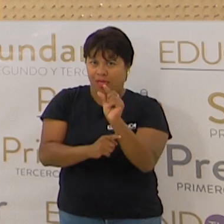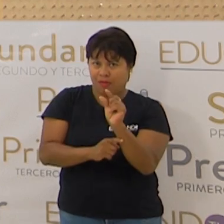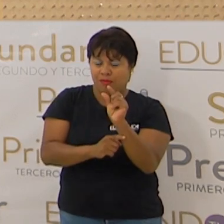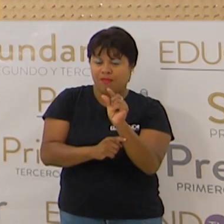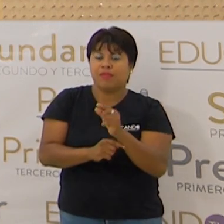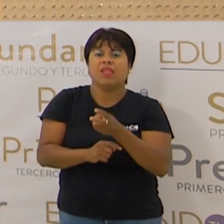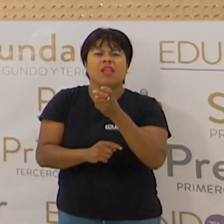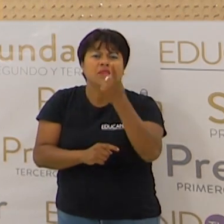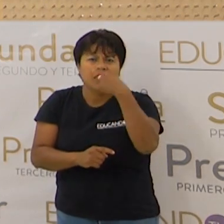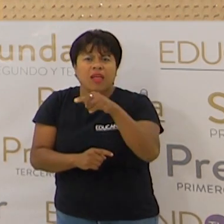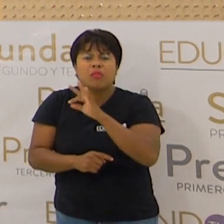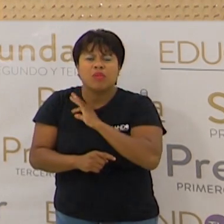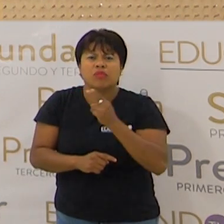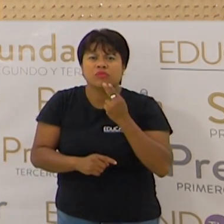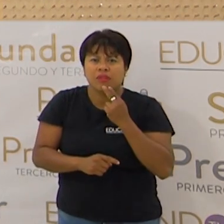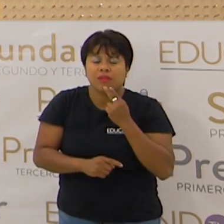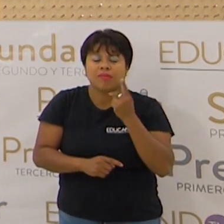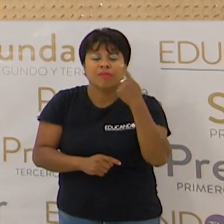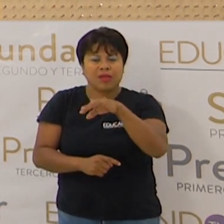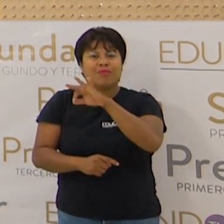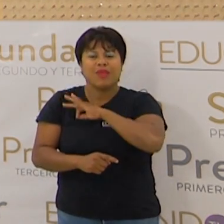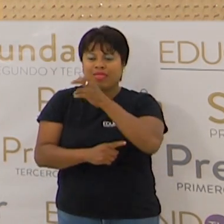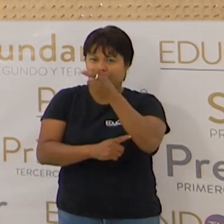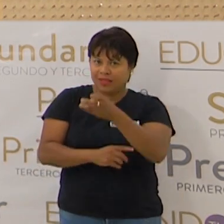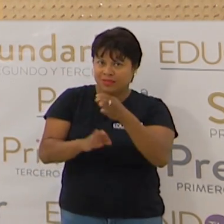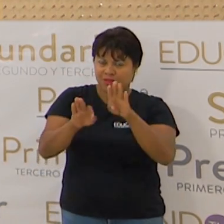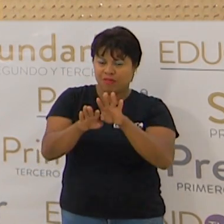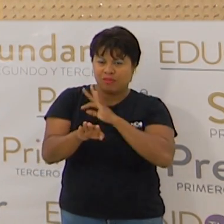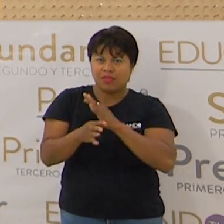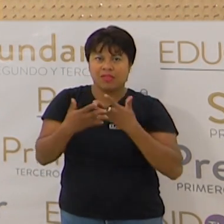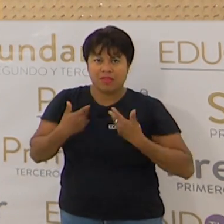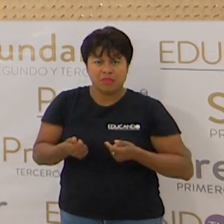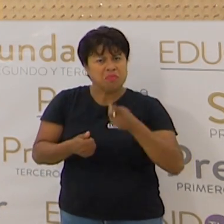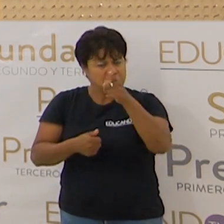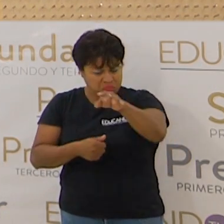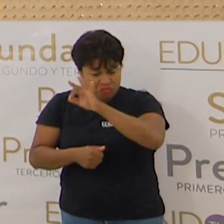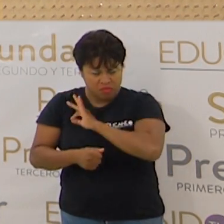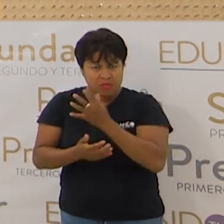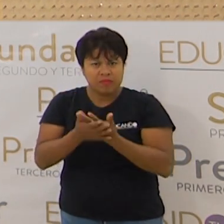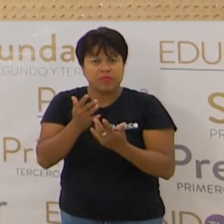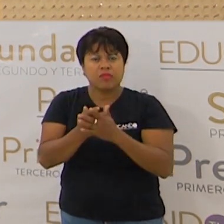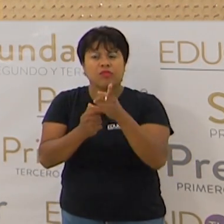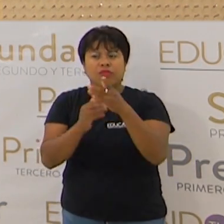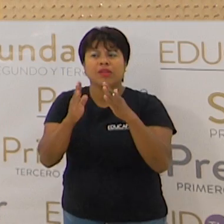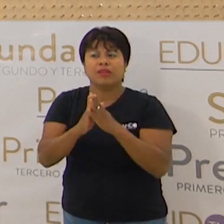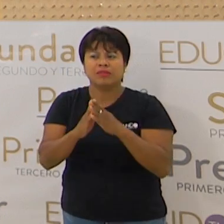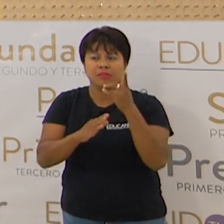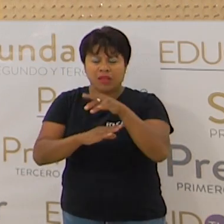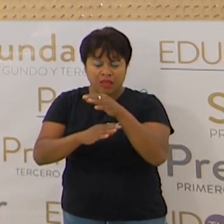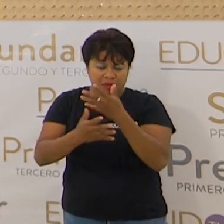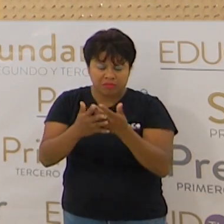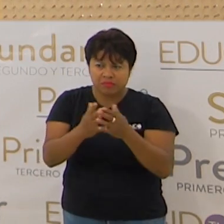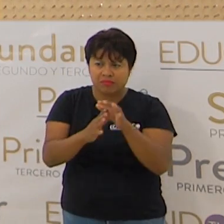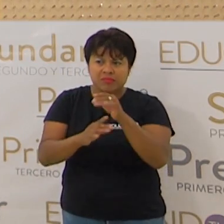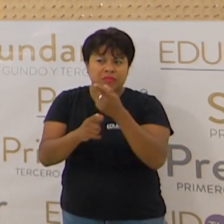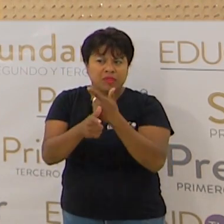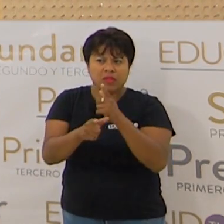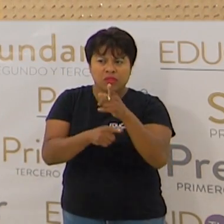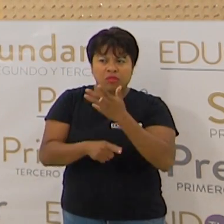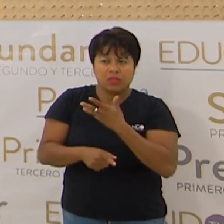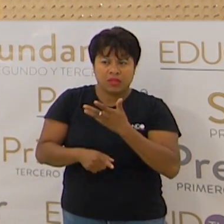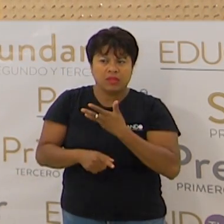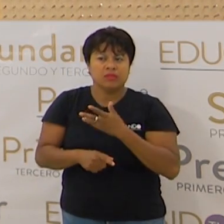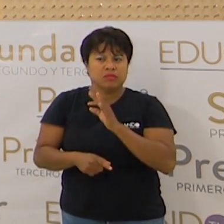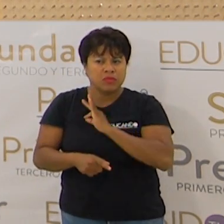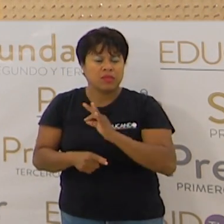¿Para qué nos sirve? Precisamente para trazar figuras. Y tú lo puedes hacer en casita para formar las figuras que tú quieras.